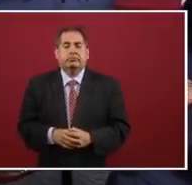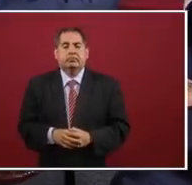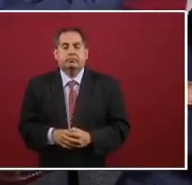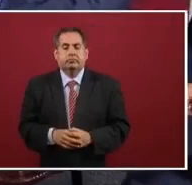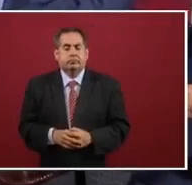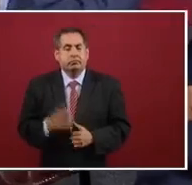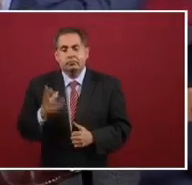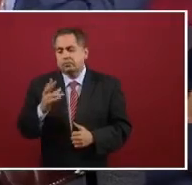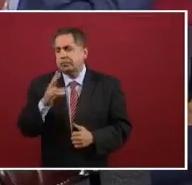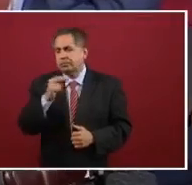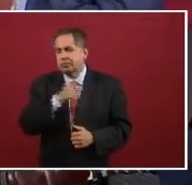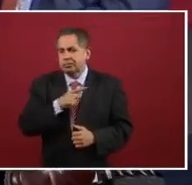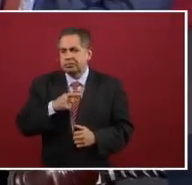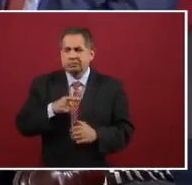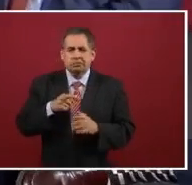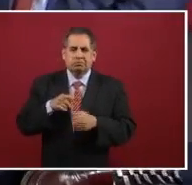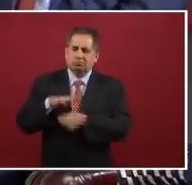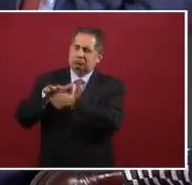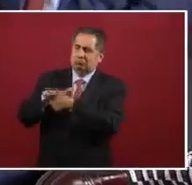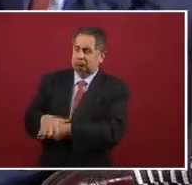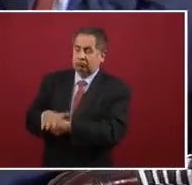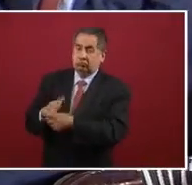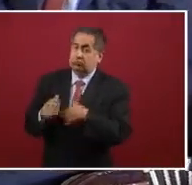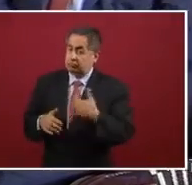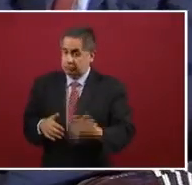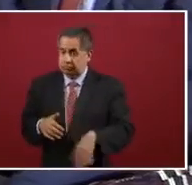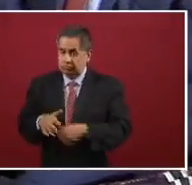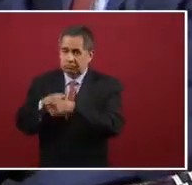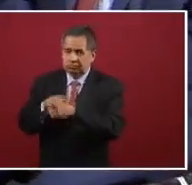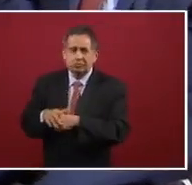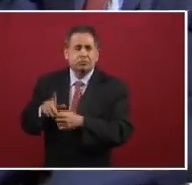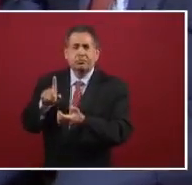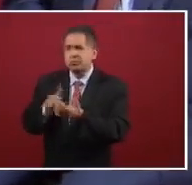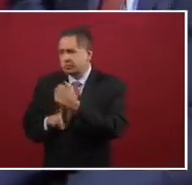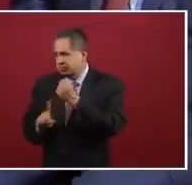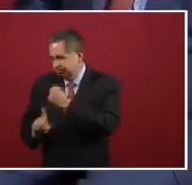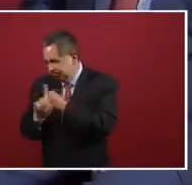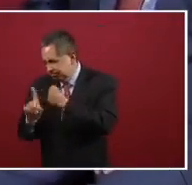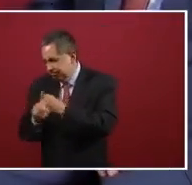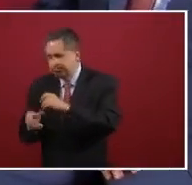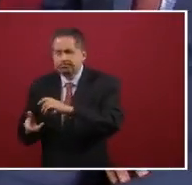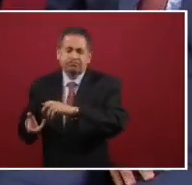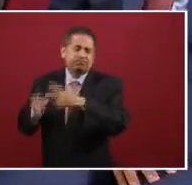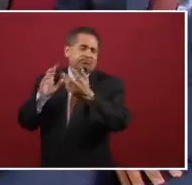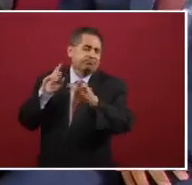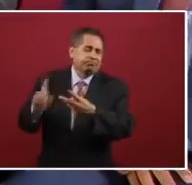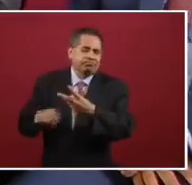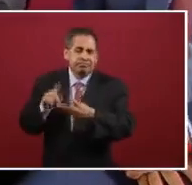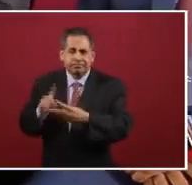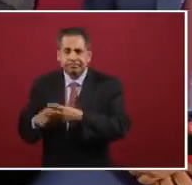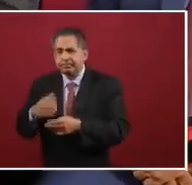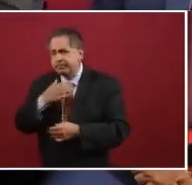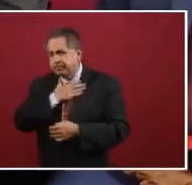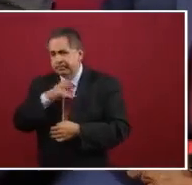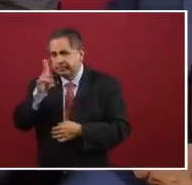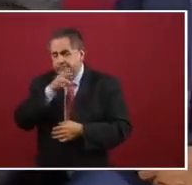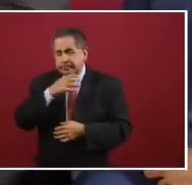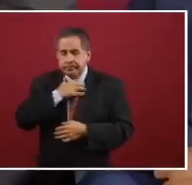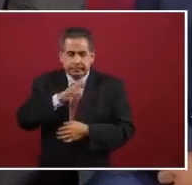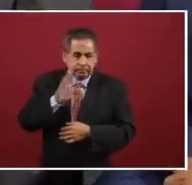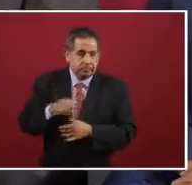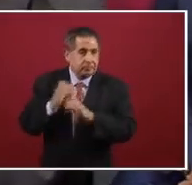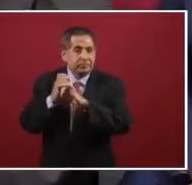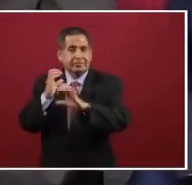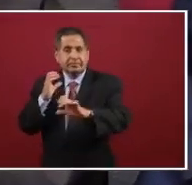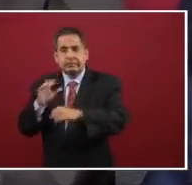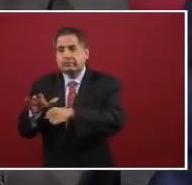No hablemos de represión, sino de volcaduras, de asfixias en